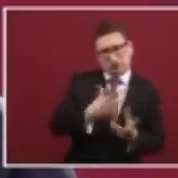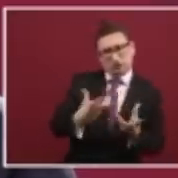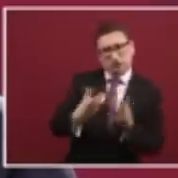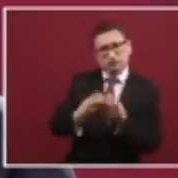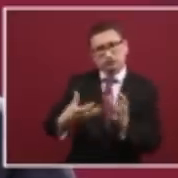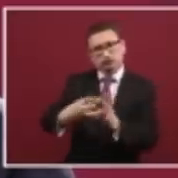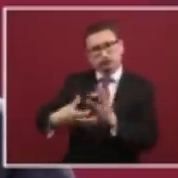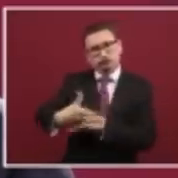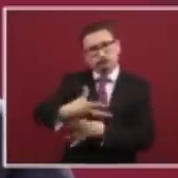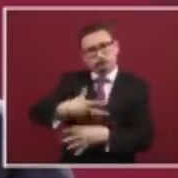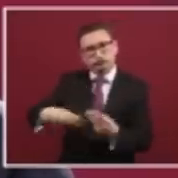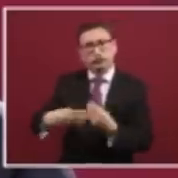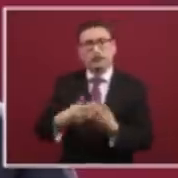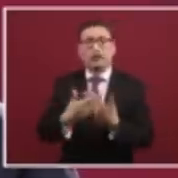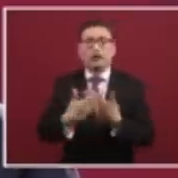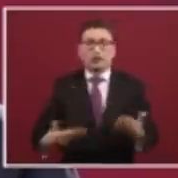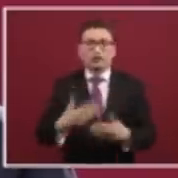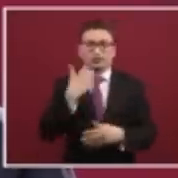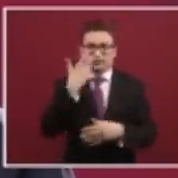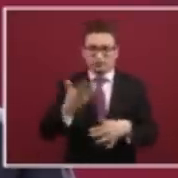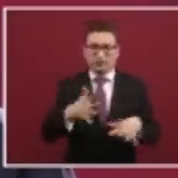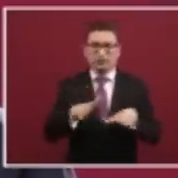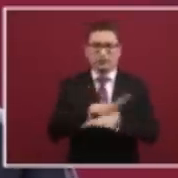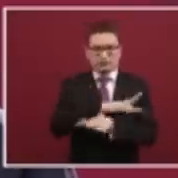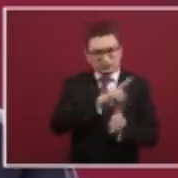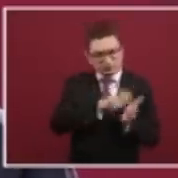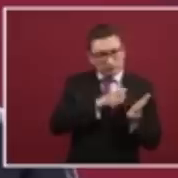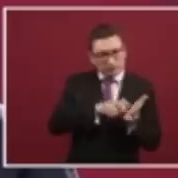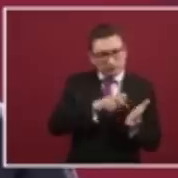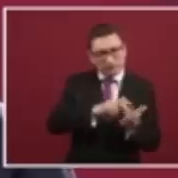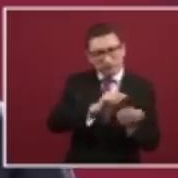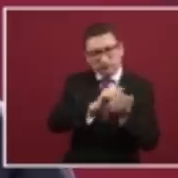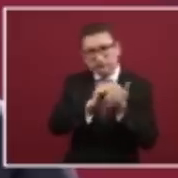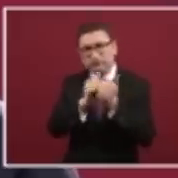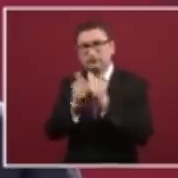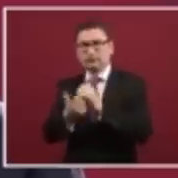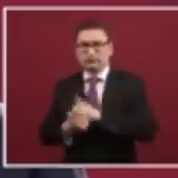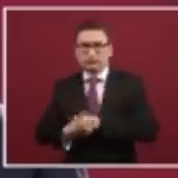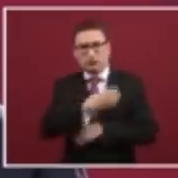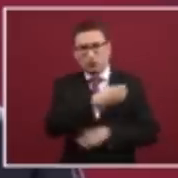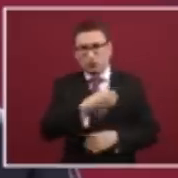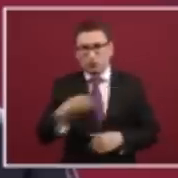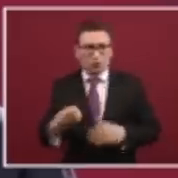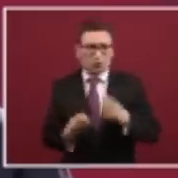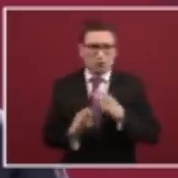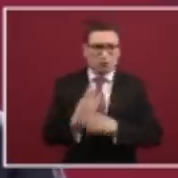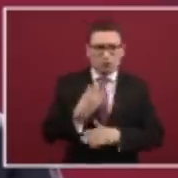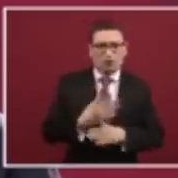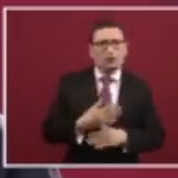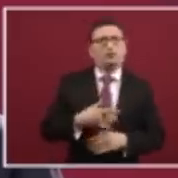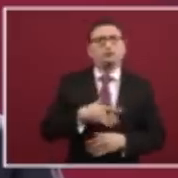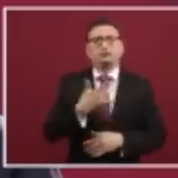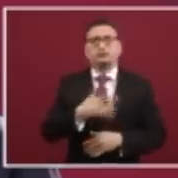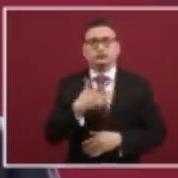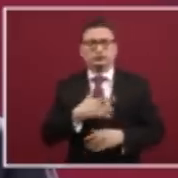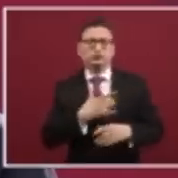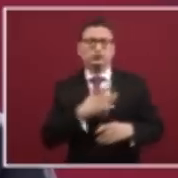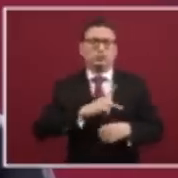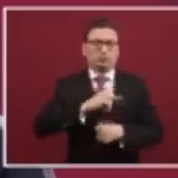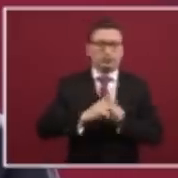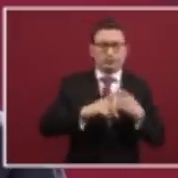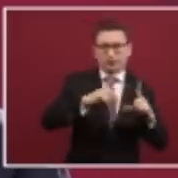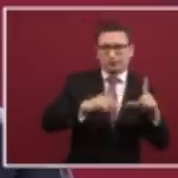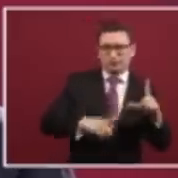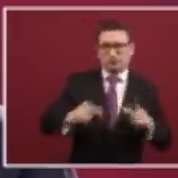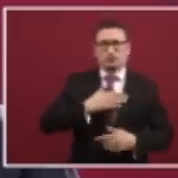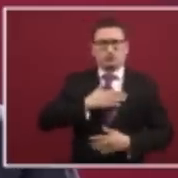cuando uno quiere reordenar, transformar la nación y tener una nación justa, una nación equilibrada,